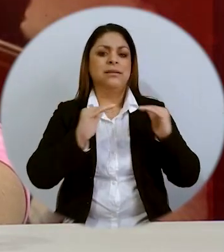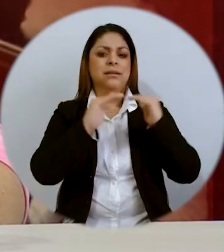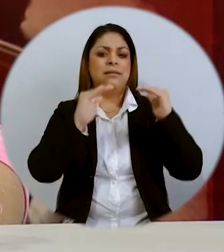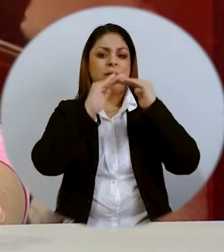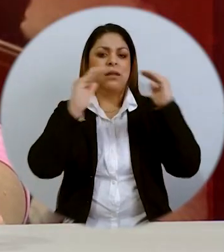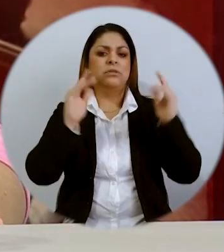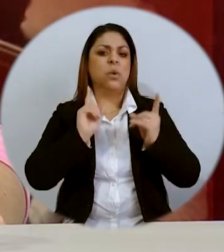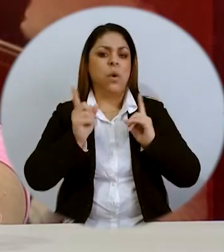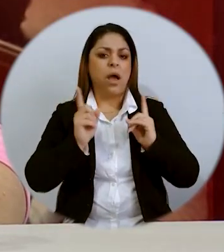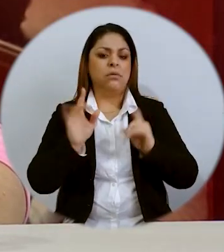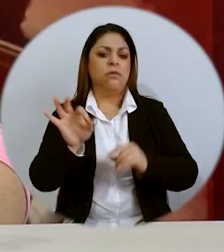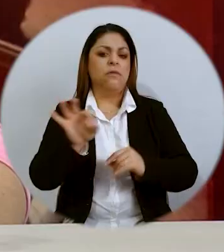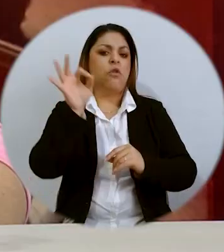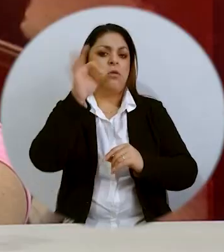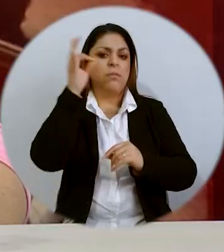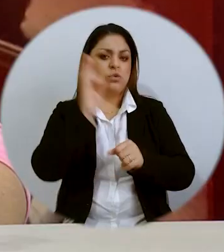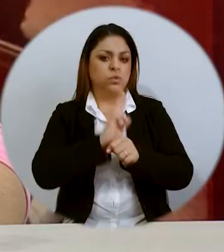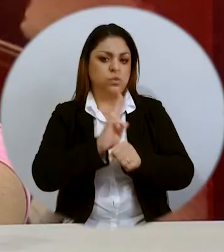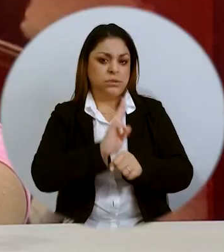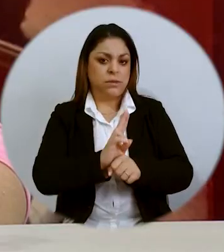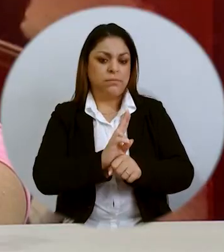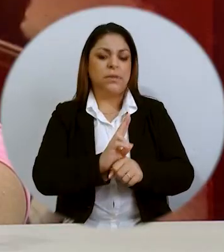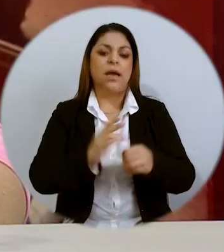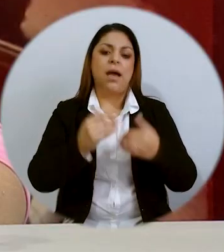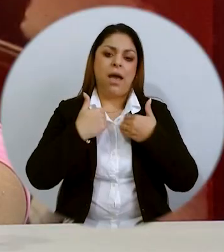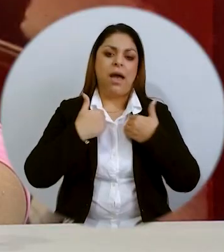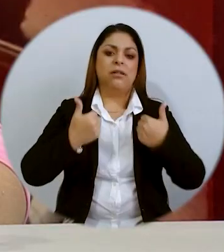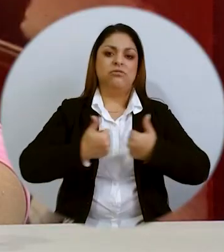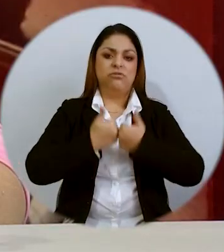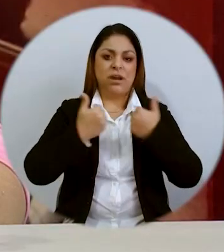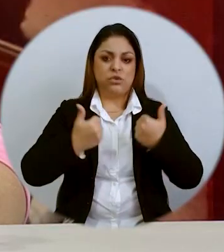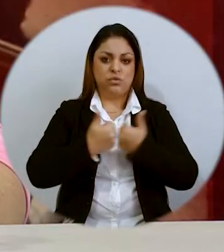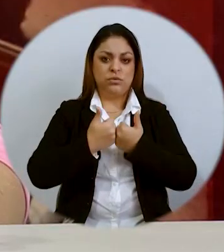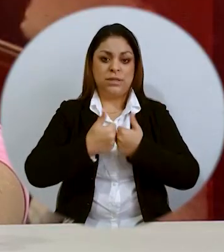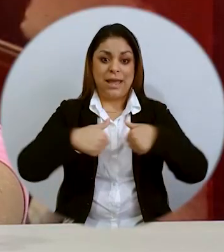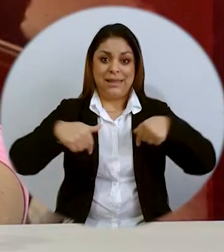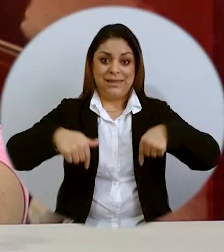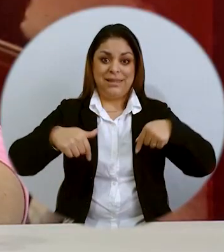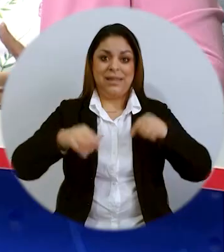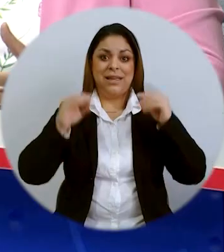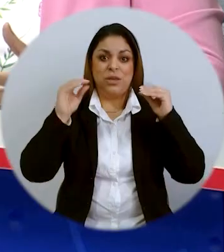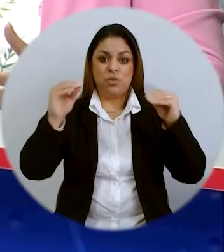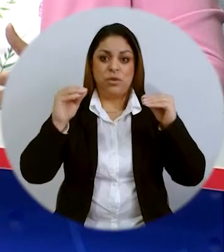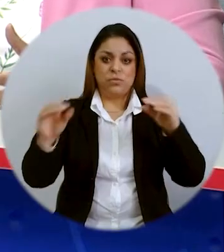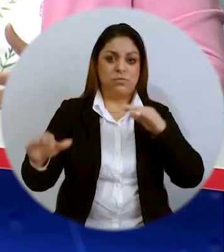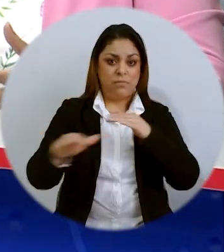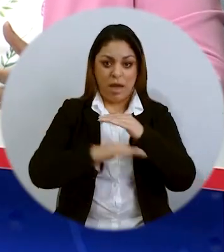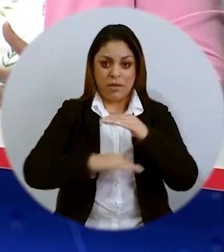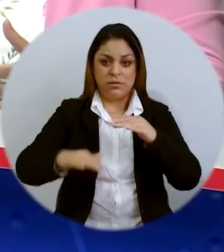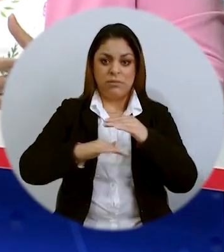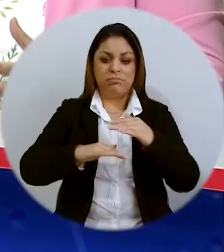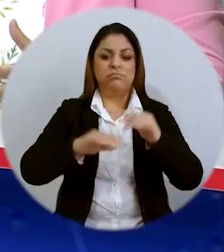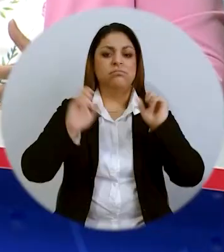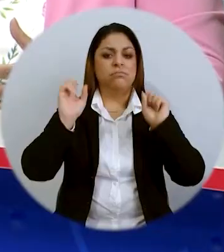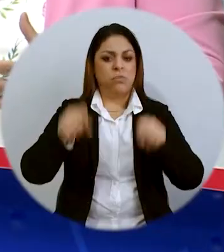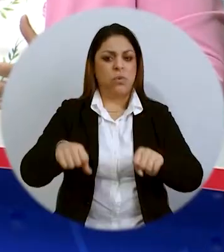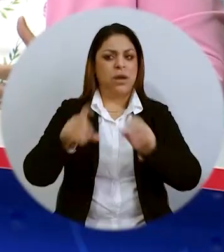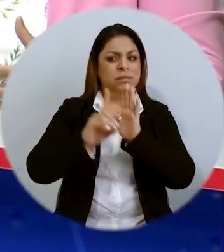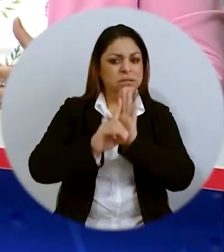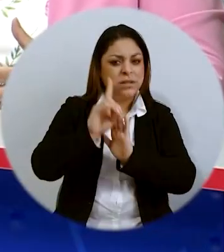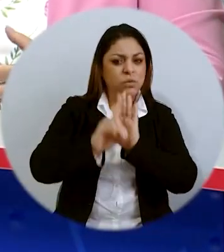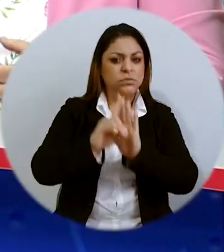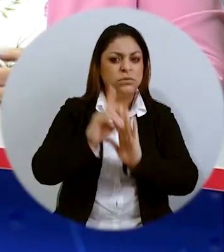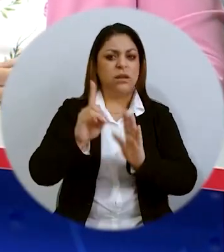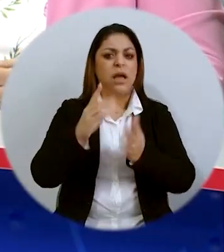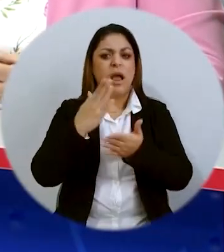y formas de uso. Entonces tenemos retos acá en la educación básica, poder desarrollar una